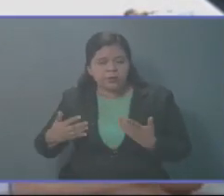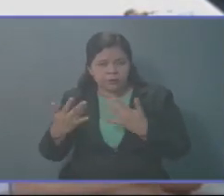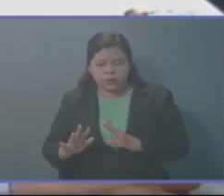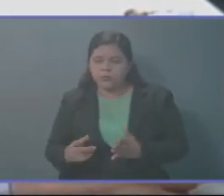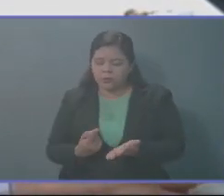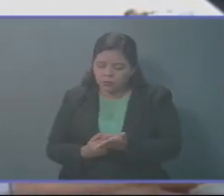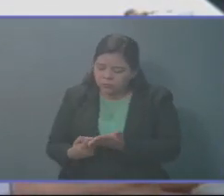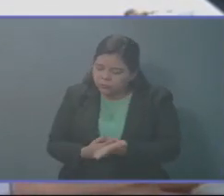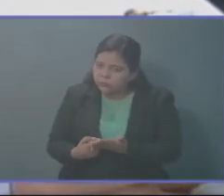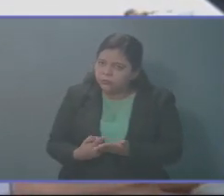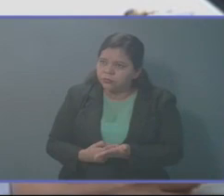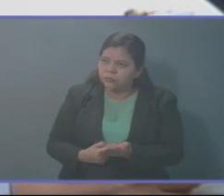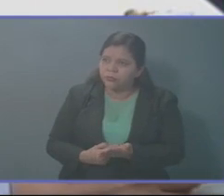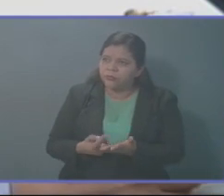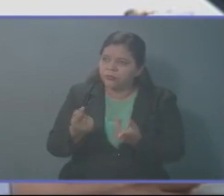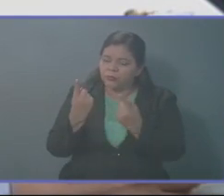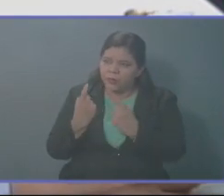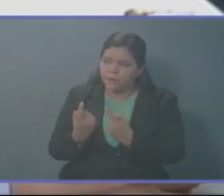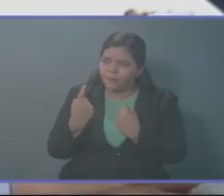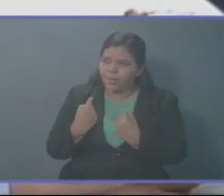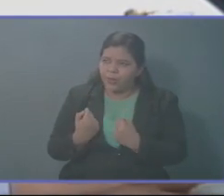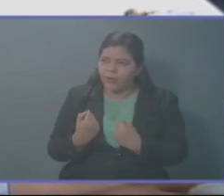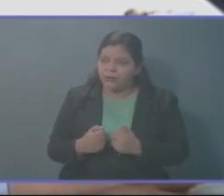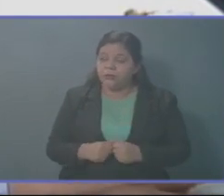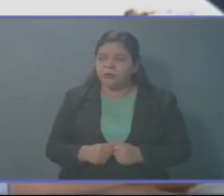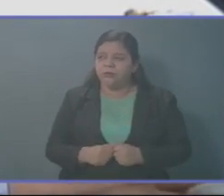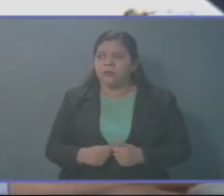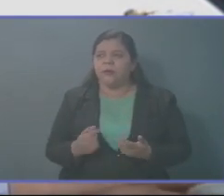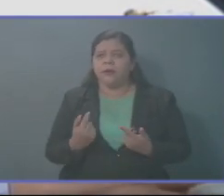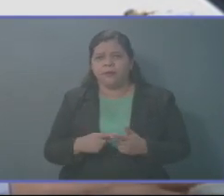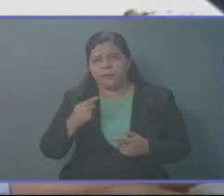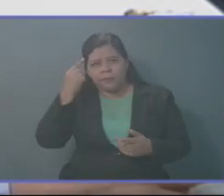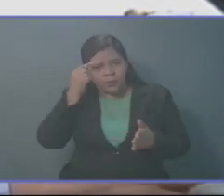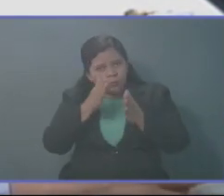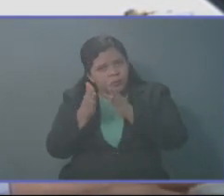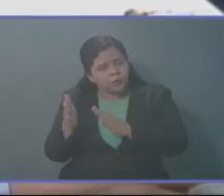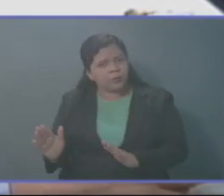han estado preguntando. Y que tiene su lógica.